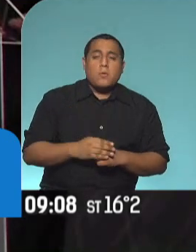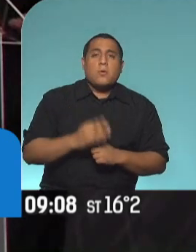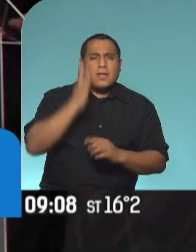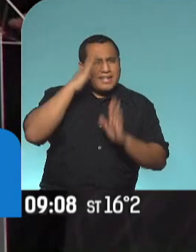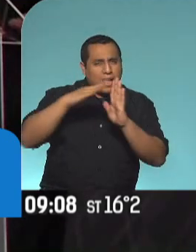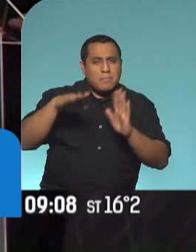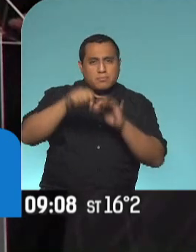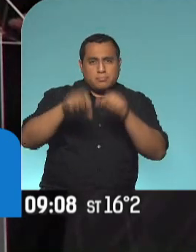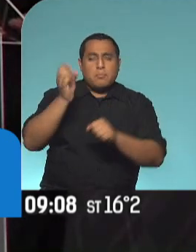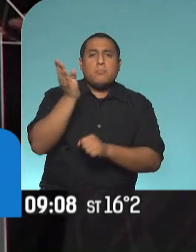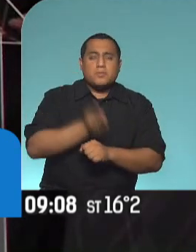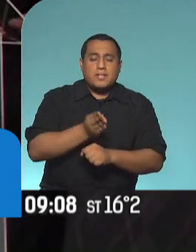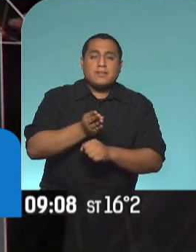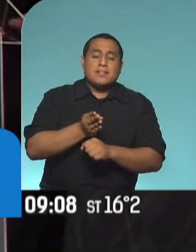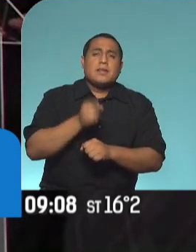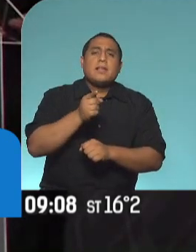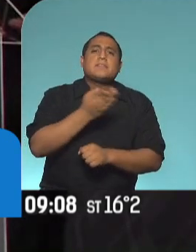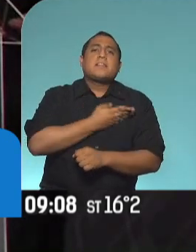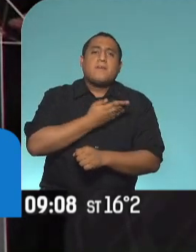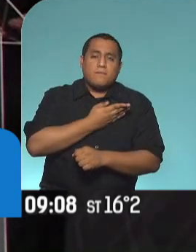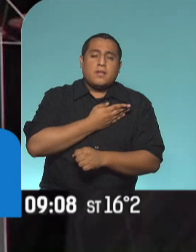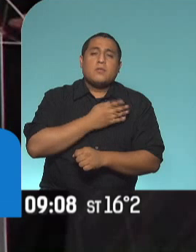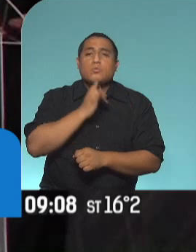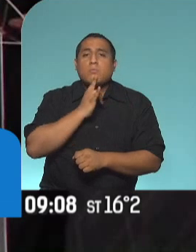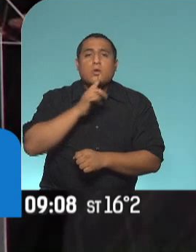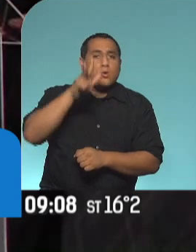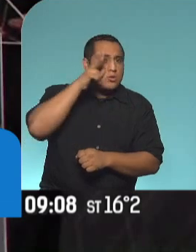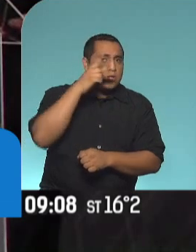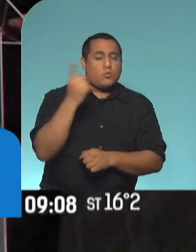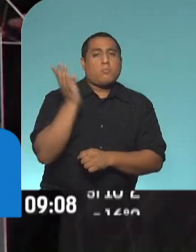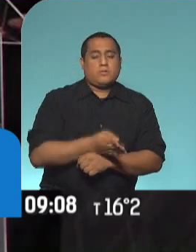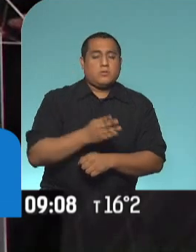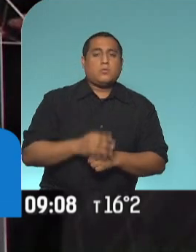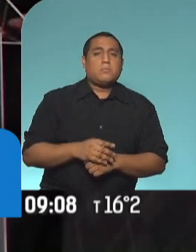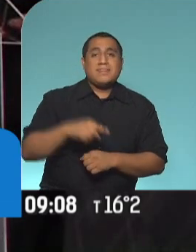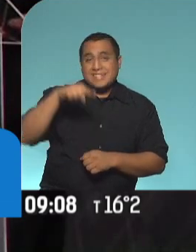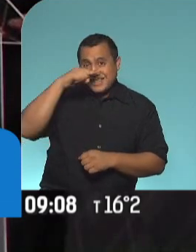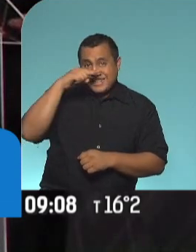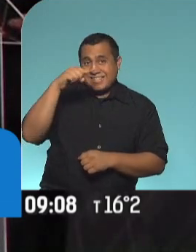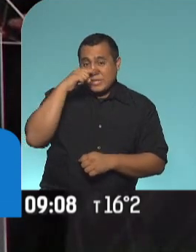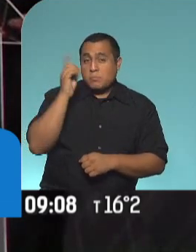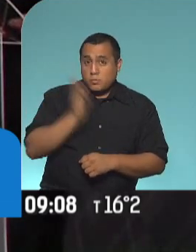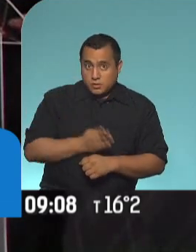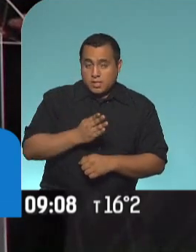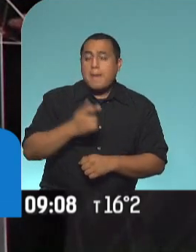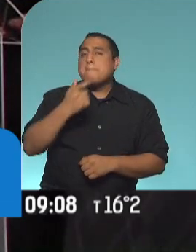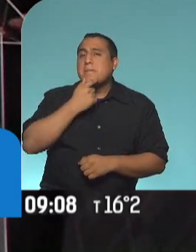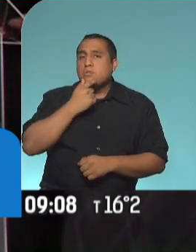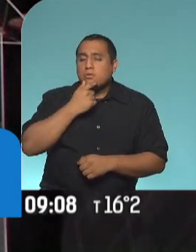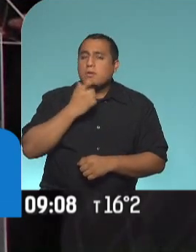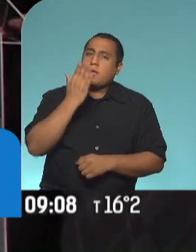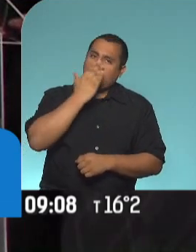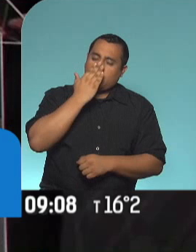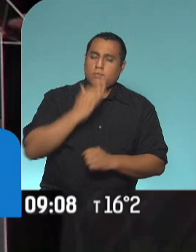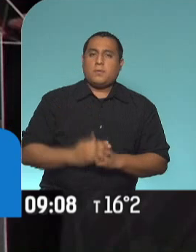ocupación de camas de terapia intensiva en Santa Fe y Tucumán es del 81% y es del 77% en Mendoza y en